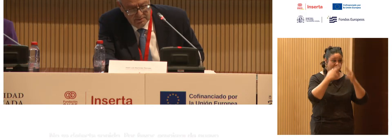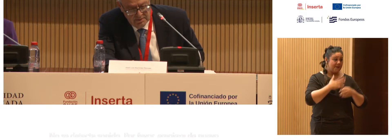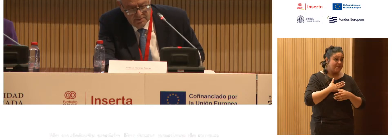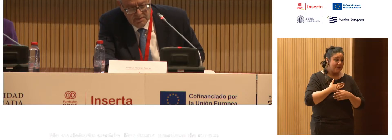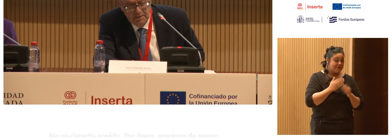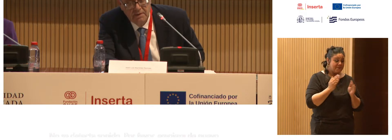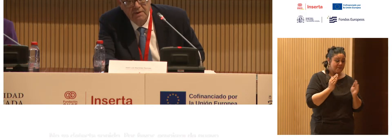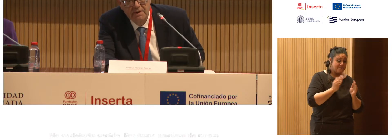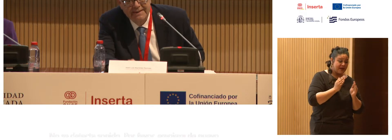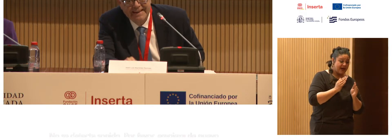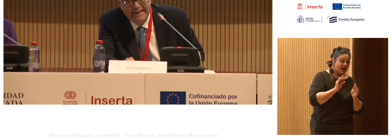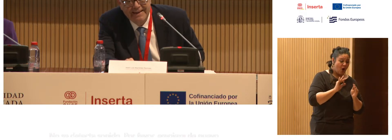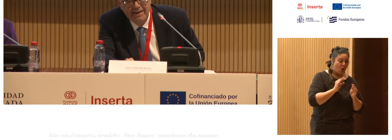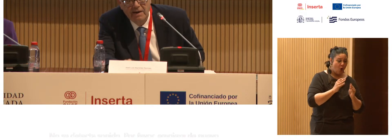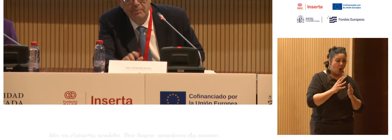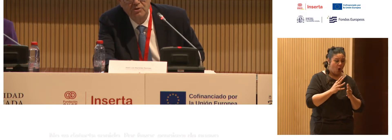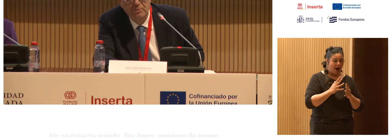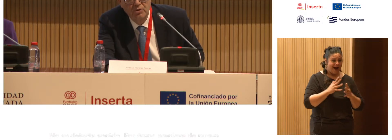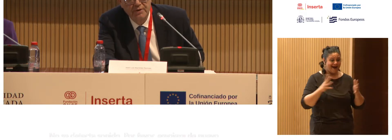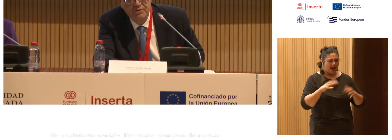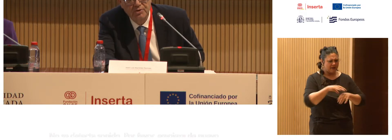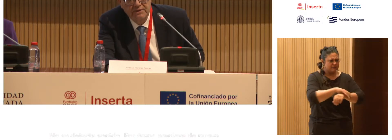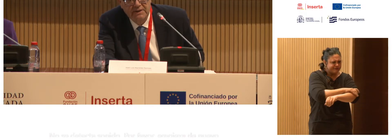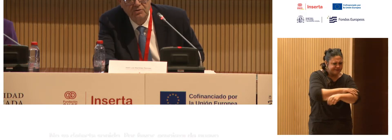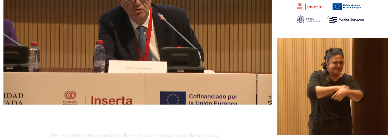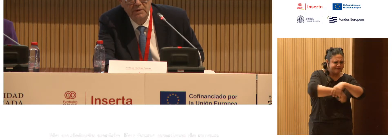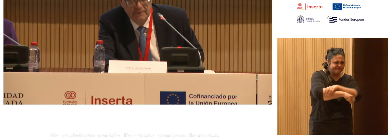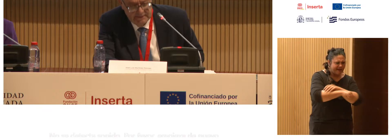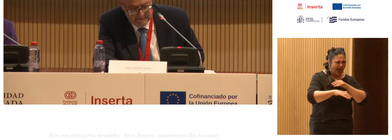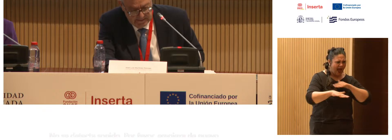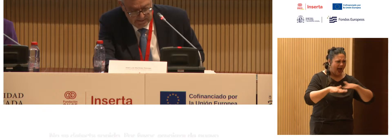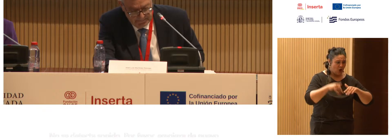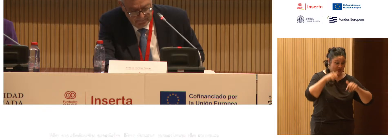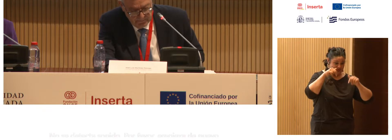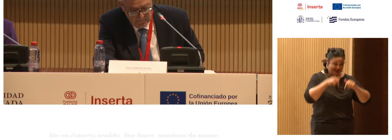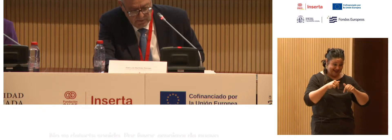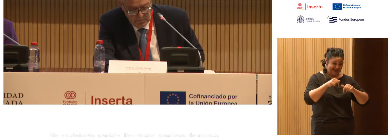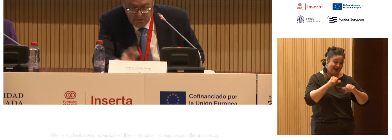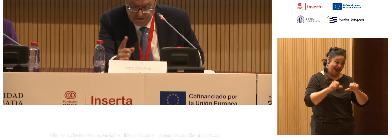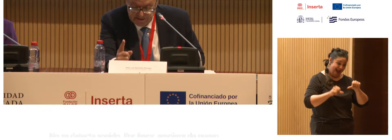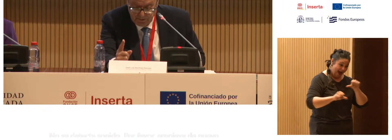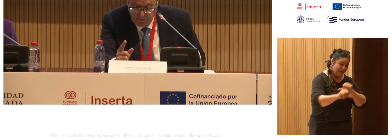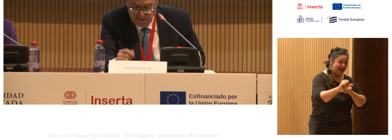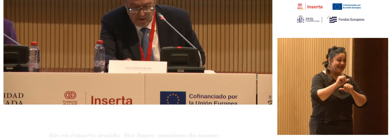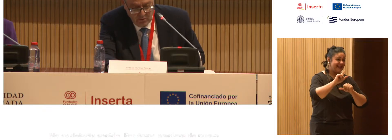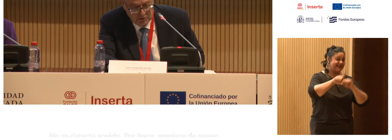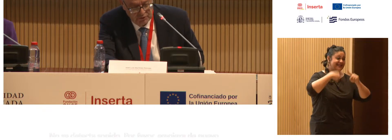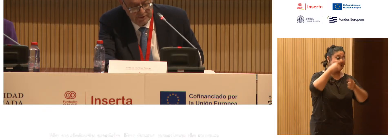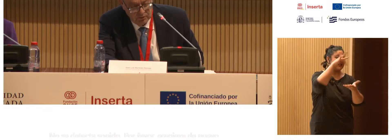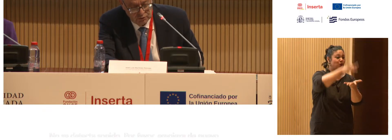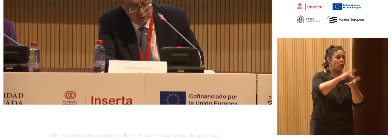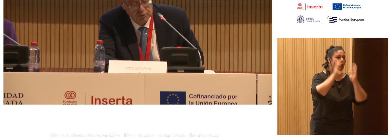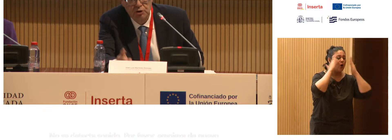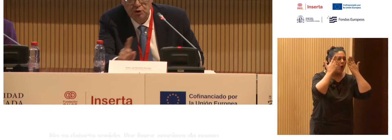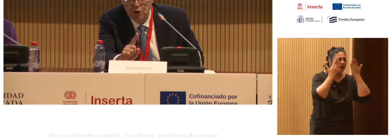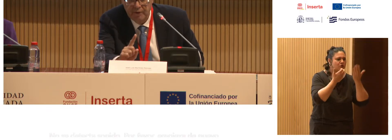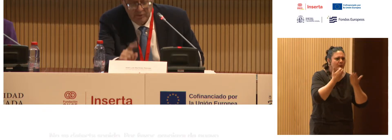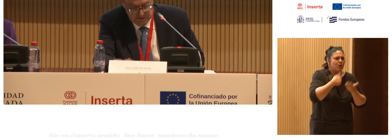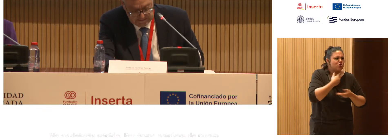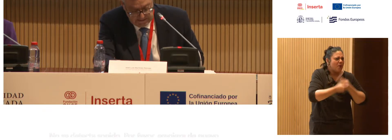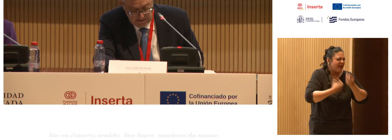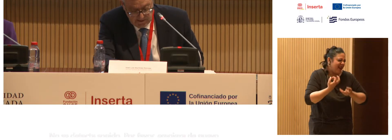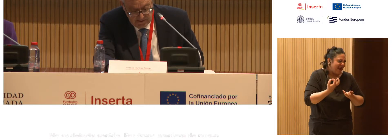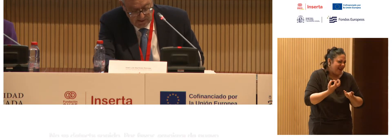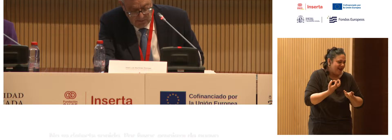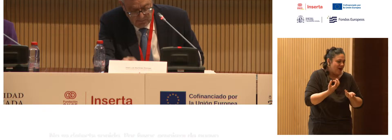acción de aquí al próximo congreso que será en 2027? Puede ser promover una comisión de inclusión donde